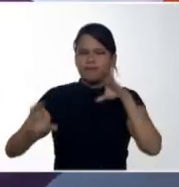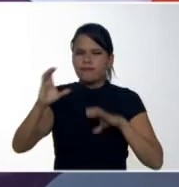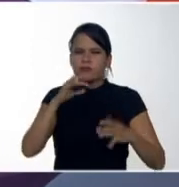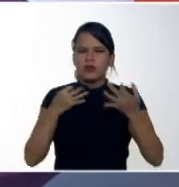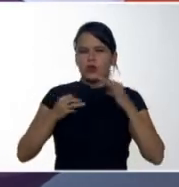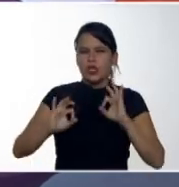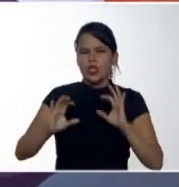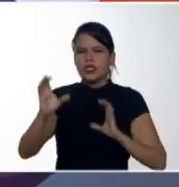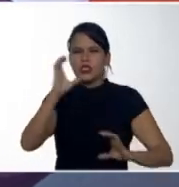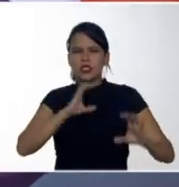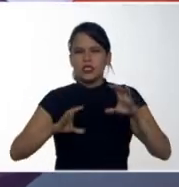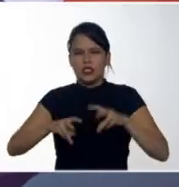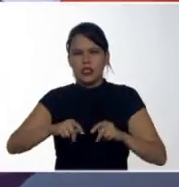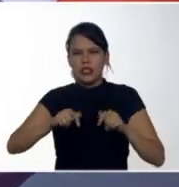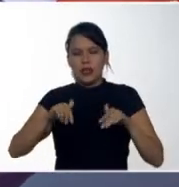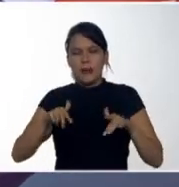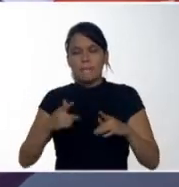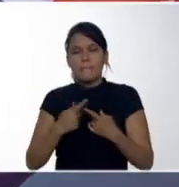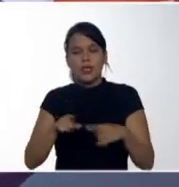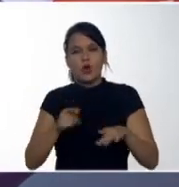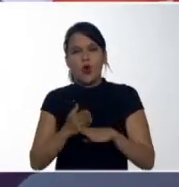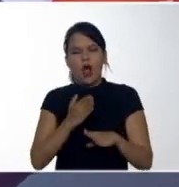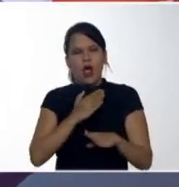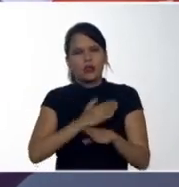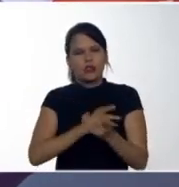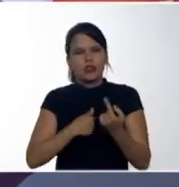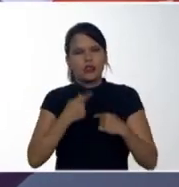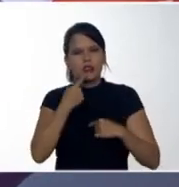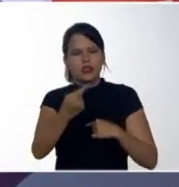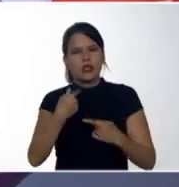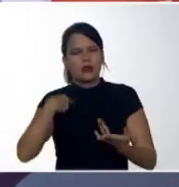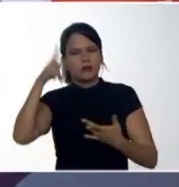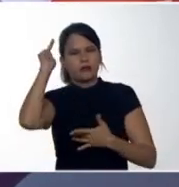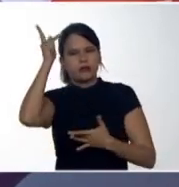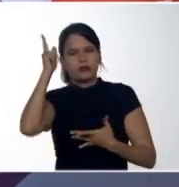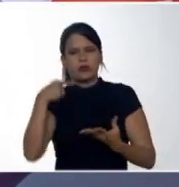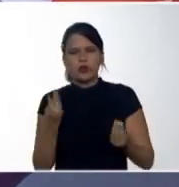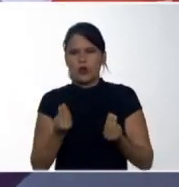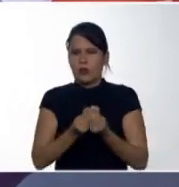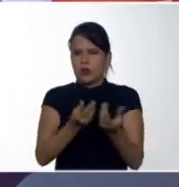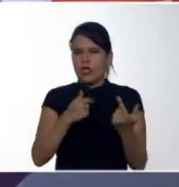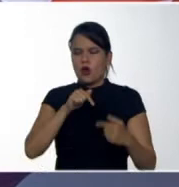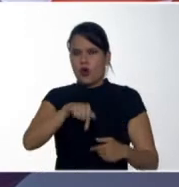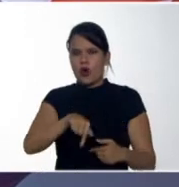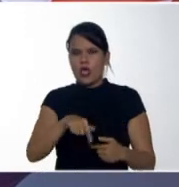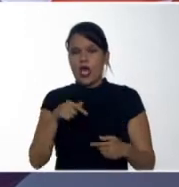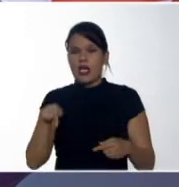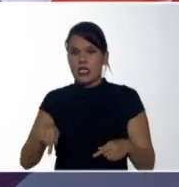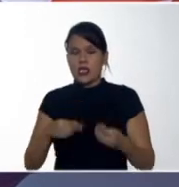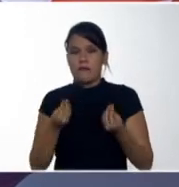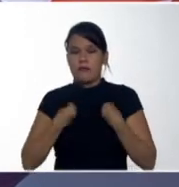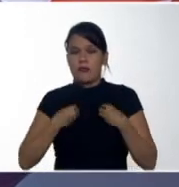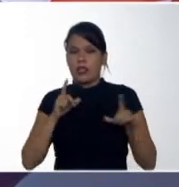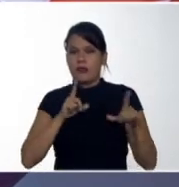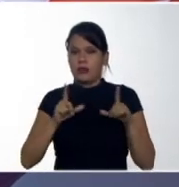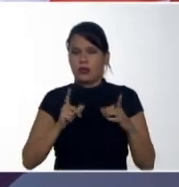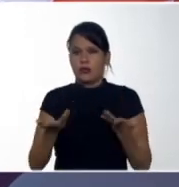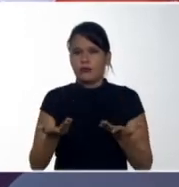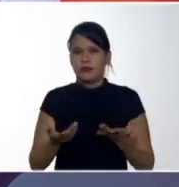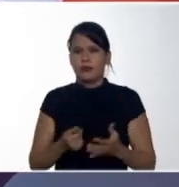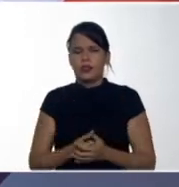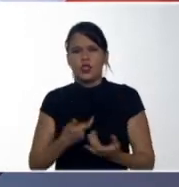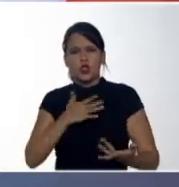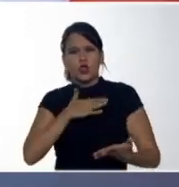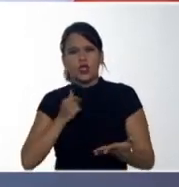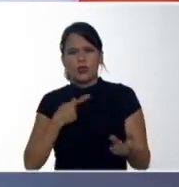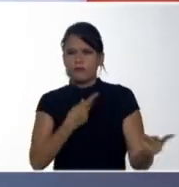tierra. Por eso, antes de comentarles qué profesores nos acompañarán acá en el Estudio 1 del Canal Educativo de Venezuela, yo les